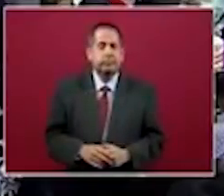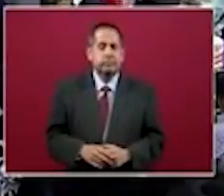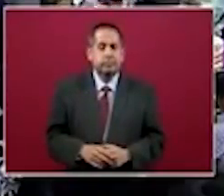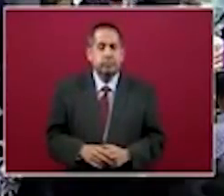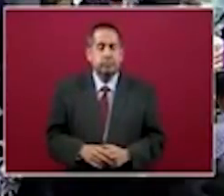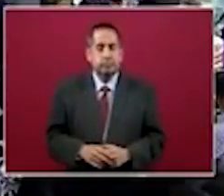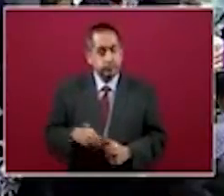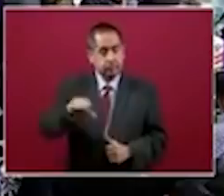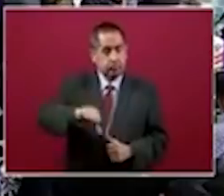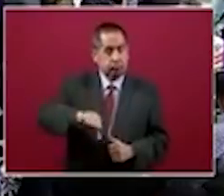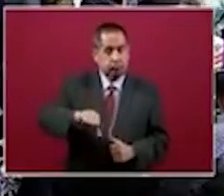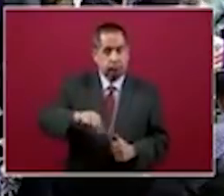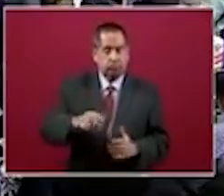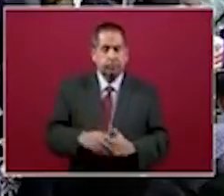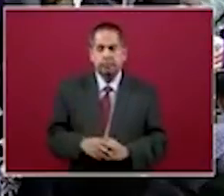Hoy